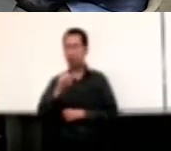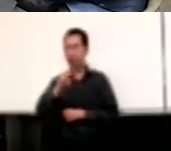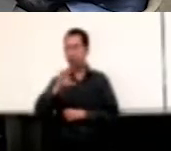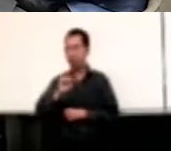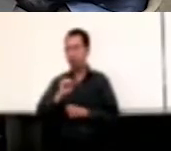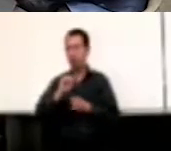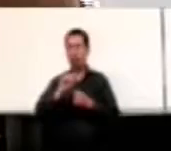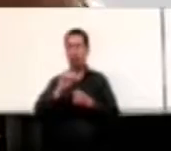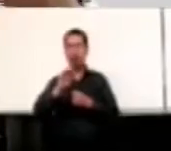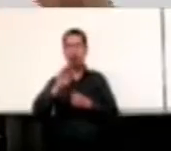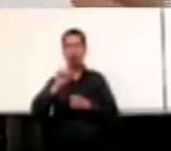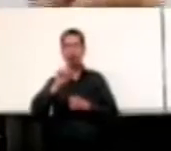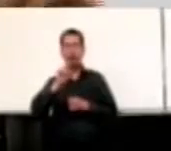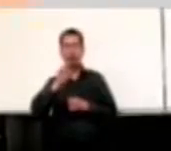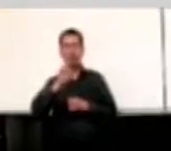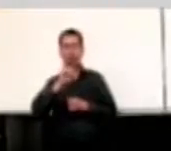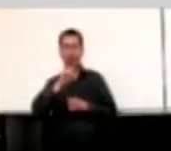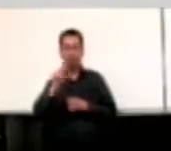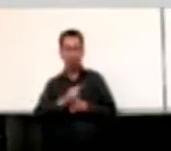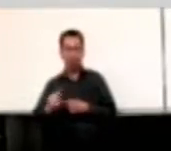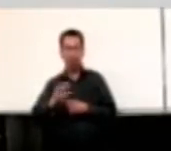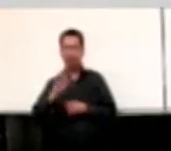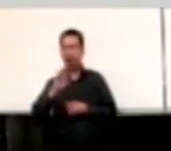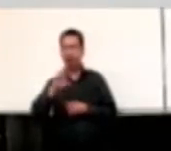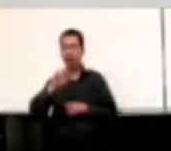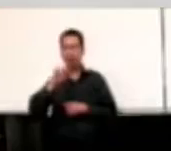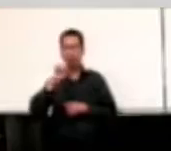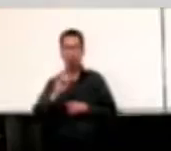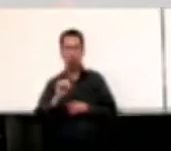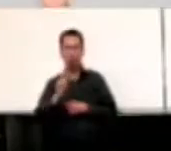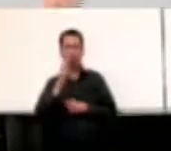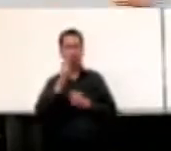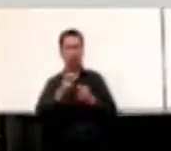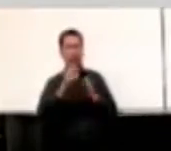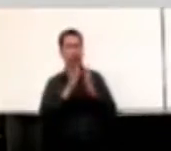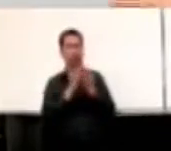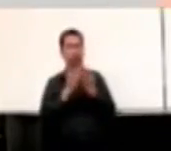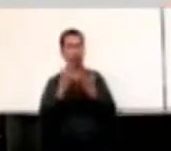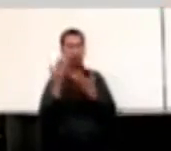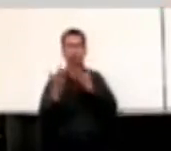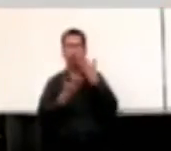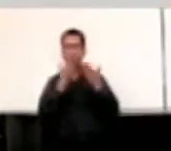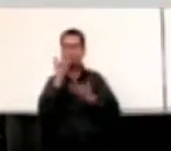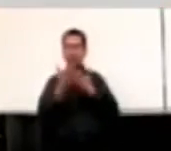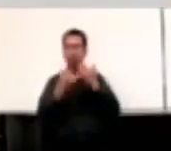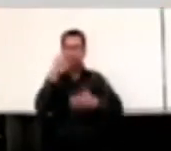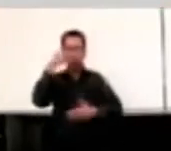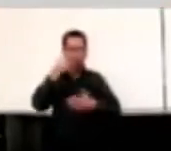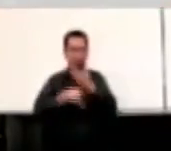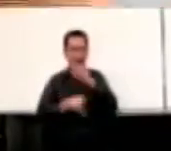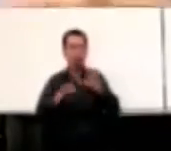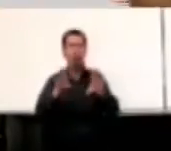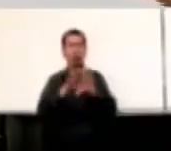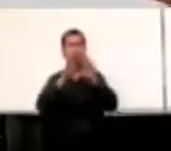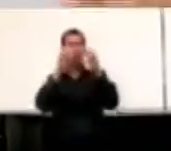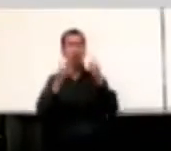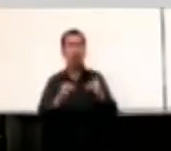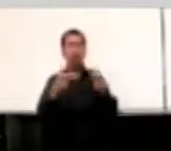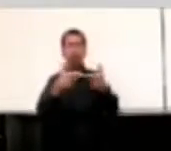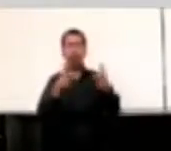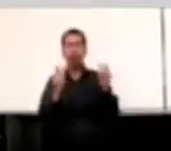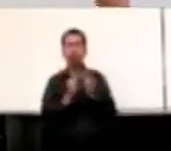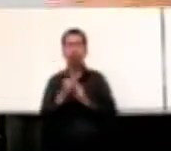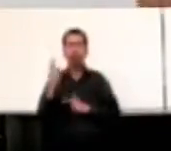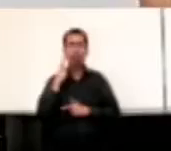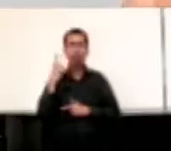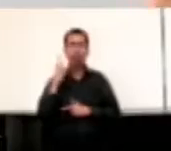Fernando, de la obra que contextualiza pues de qué se trata. En realidad es un estudio del sistema de partidos, bien, como bien